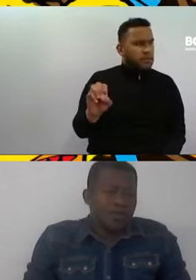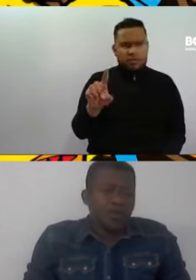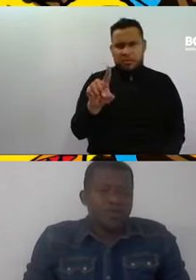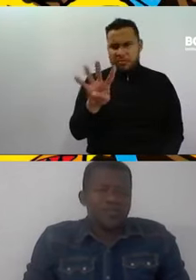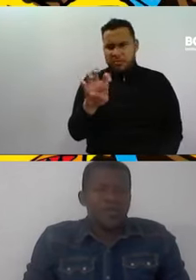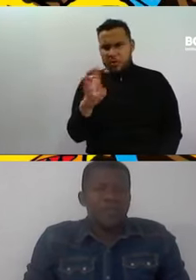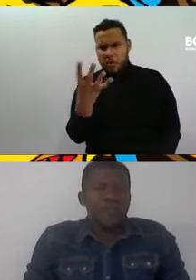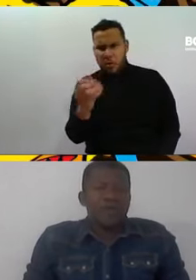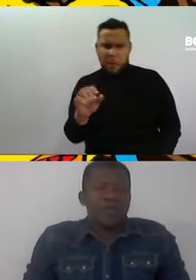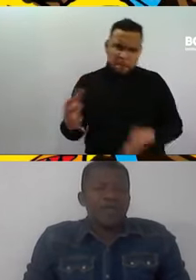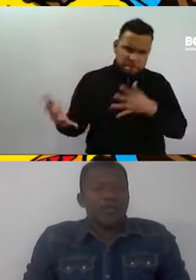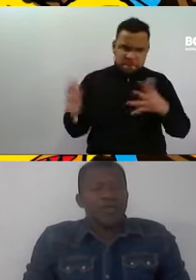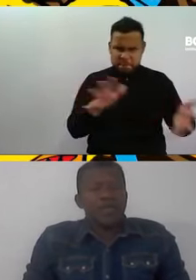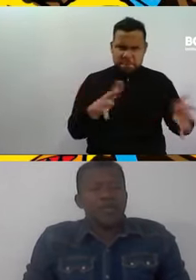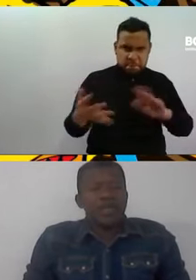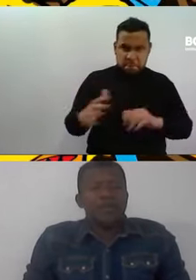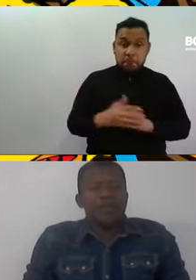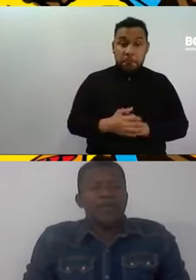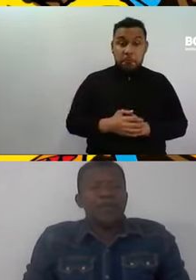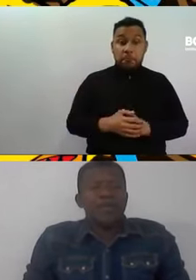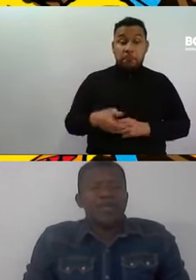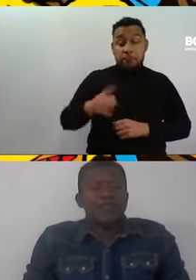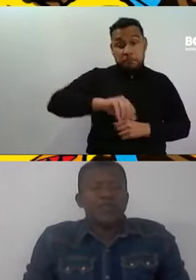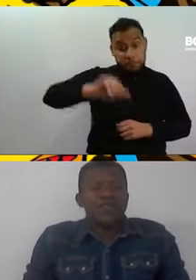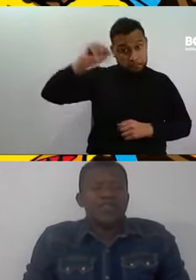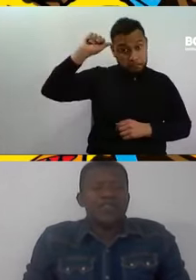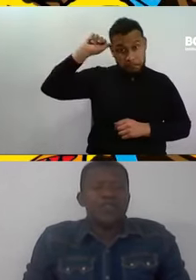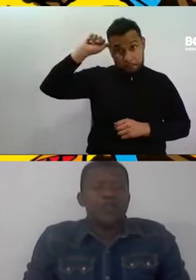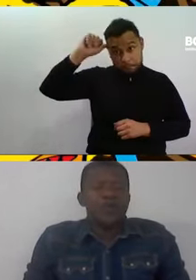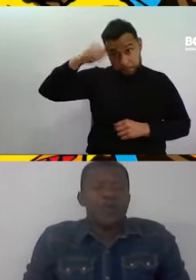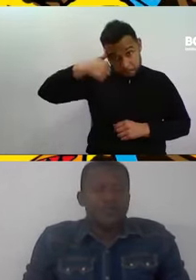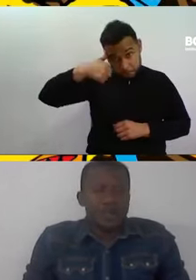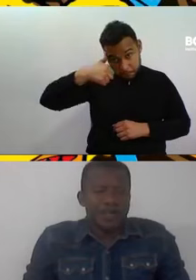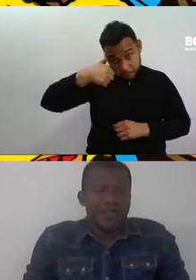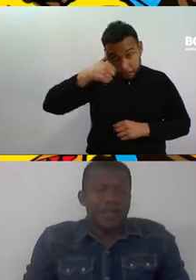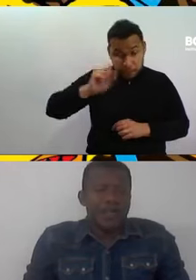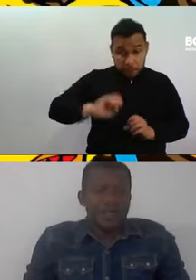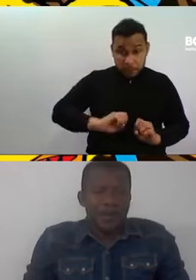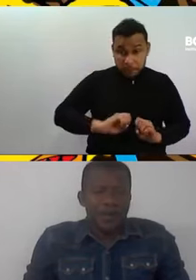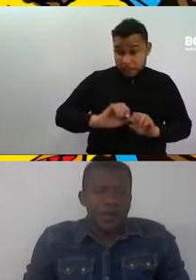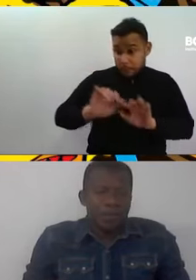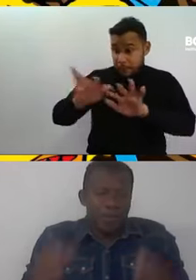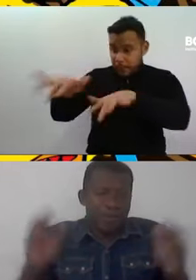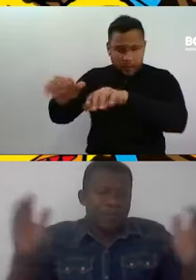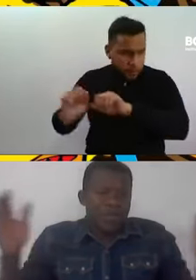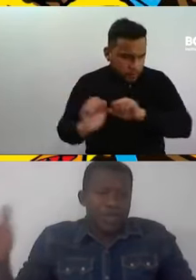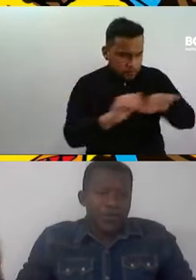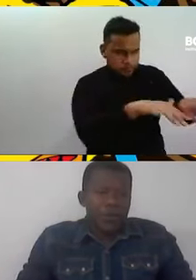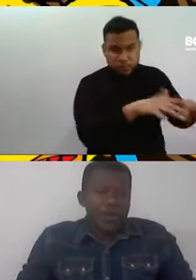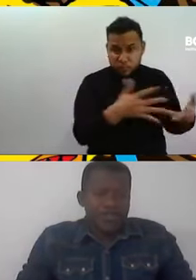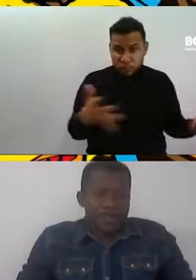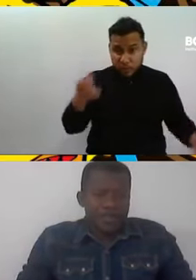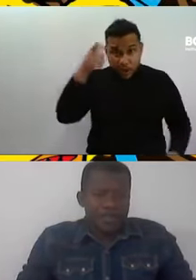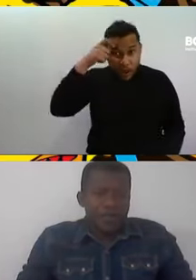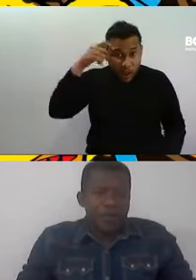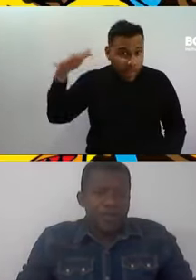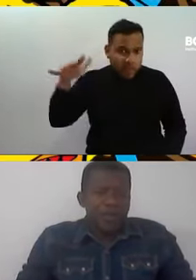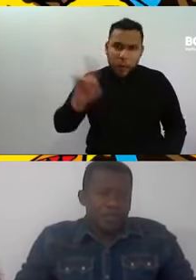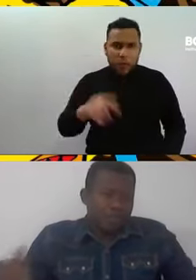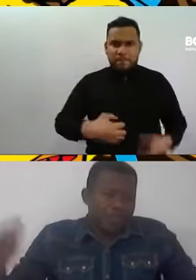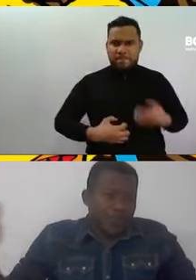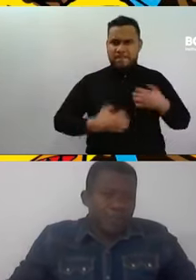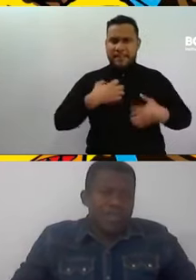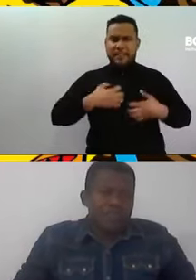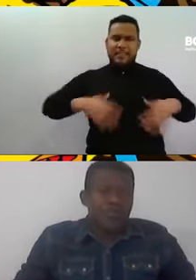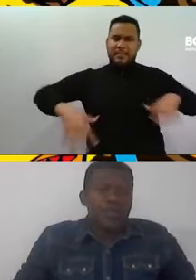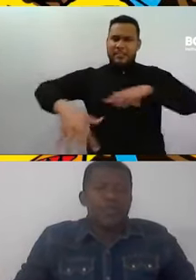1940, algo así. Y recordemos que las primeras migraciones ni siquiera fueron hacia Cartagena por el miedo escénico.